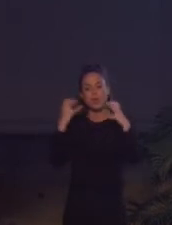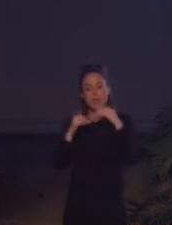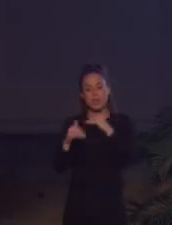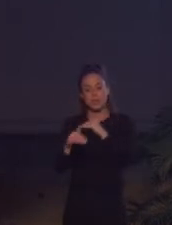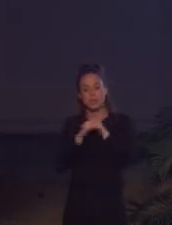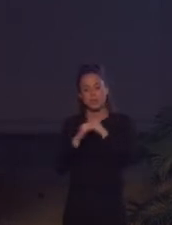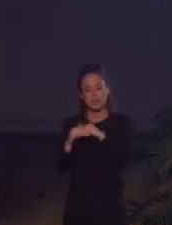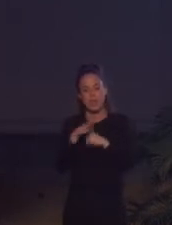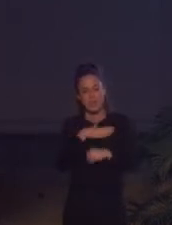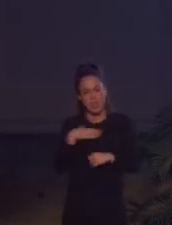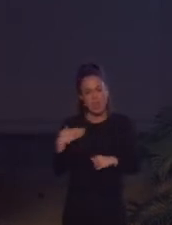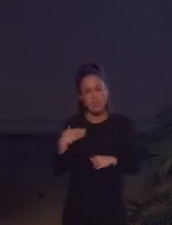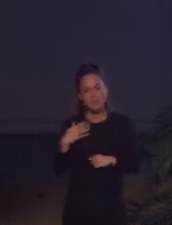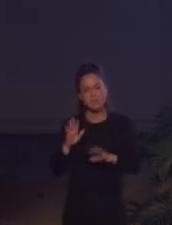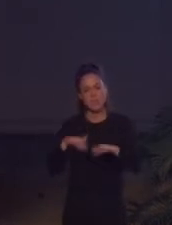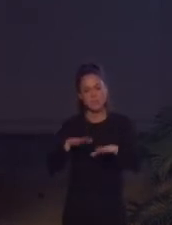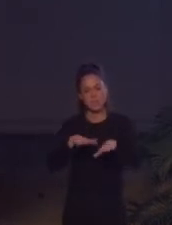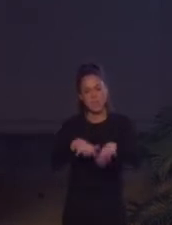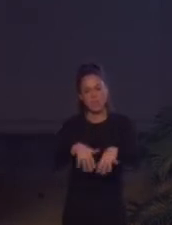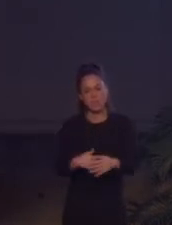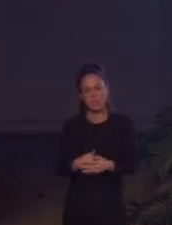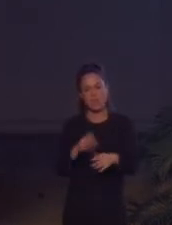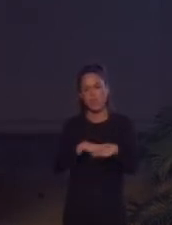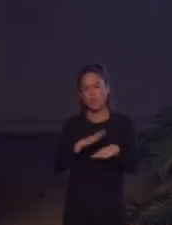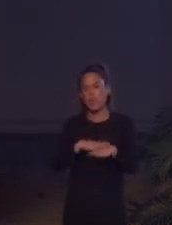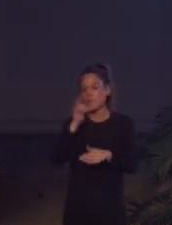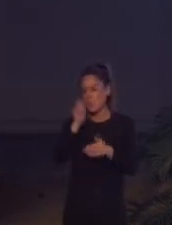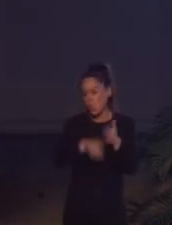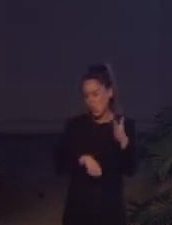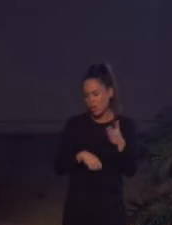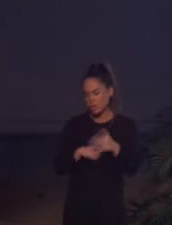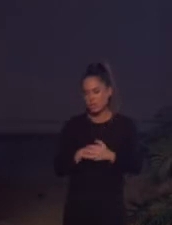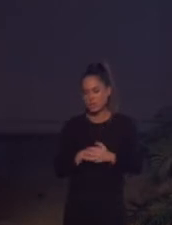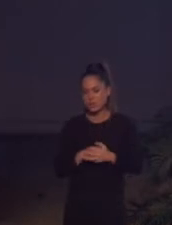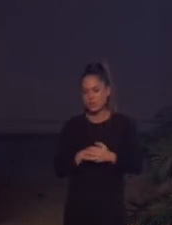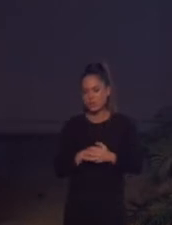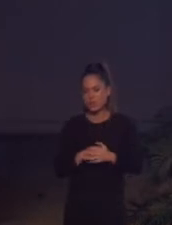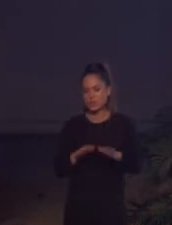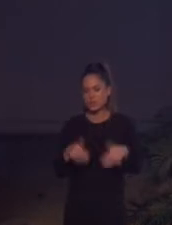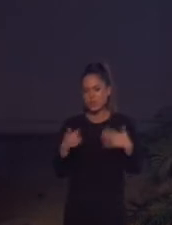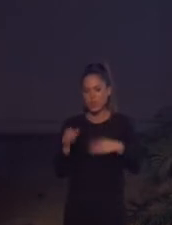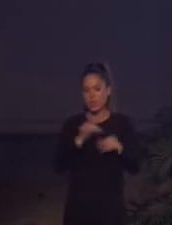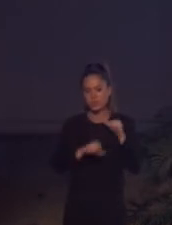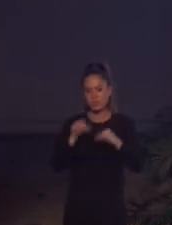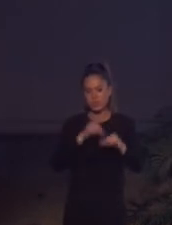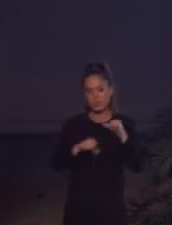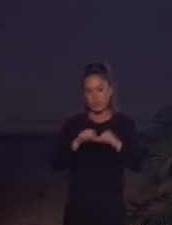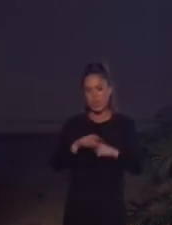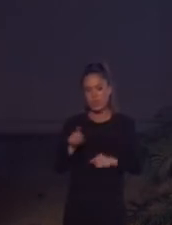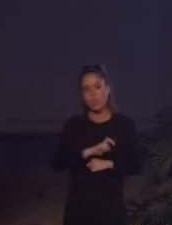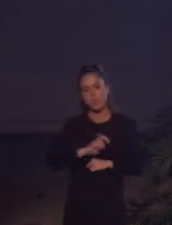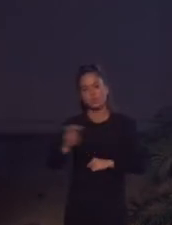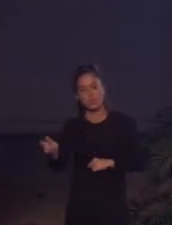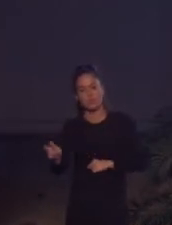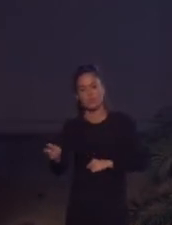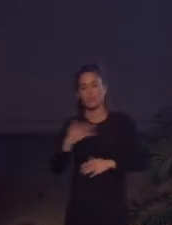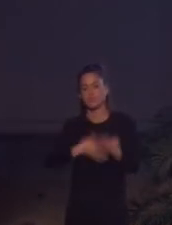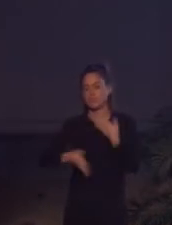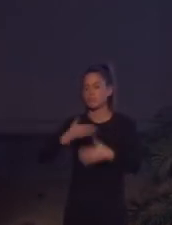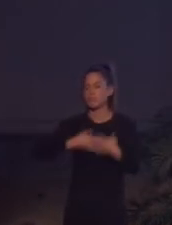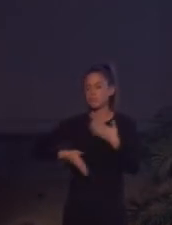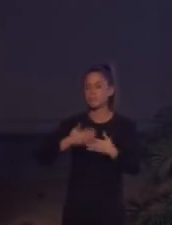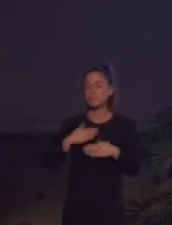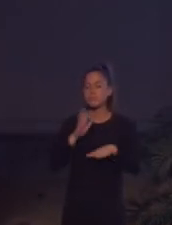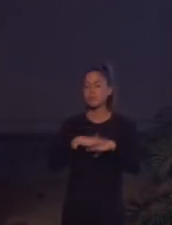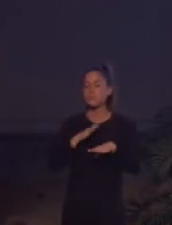gure kide edo izan ziren, ez, eta hori ja bada, ba, ideia, bueno, rekonozimendu bat militante bezala eta ideia politiko